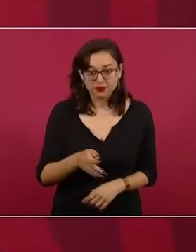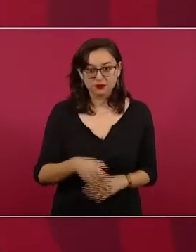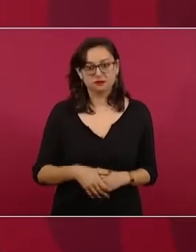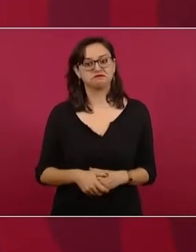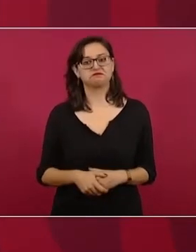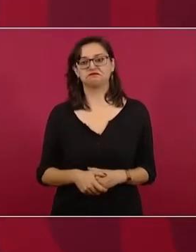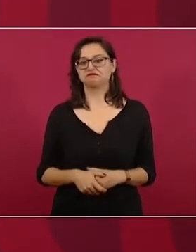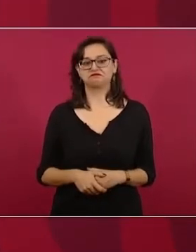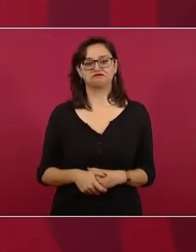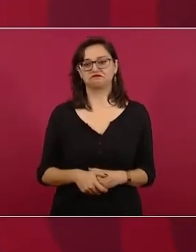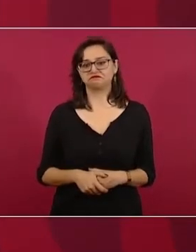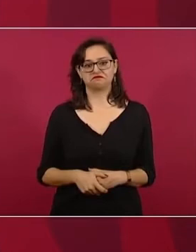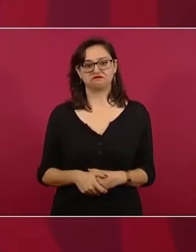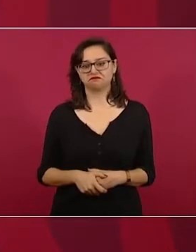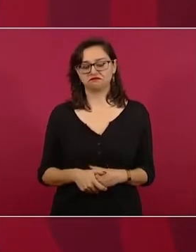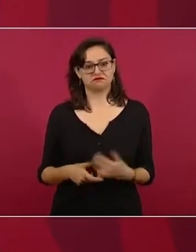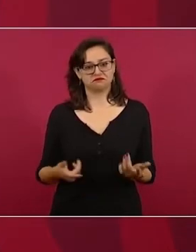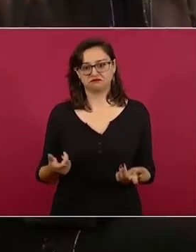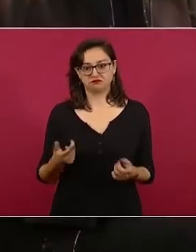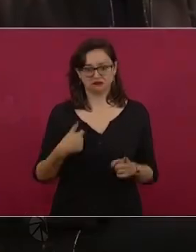¿cuándo los voy a convencer?